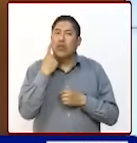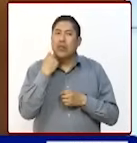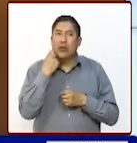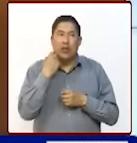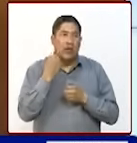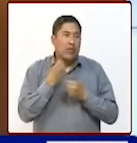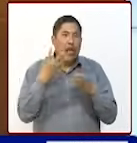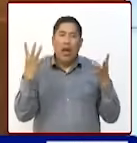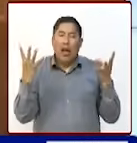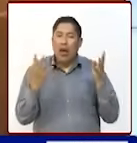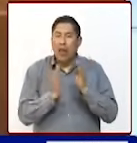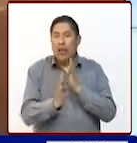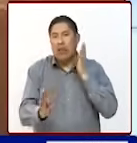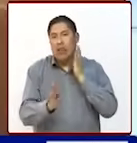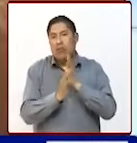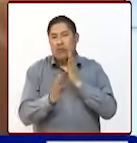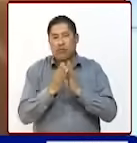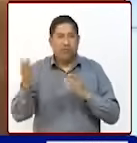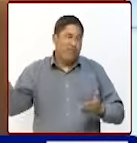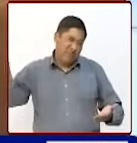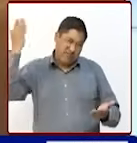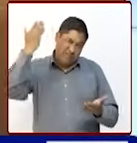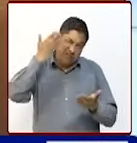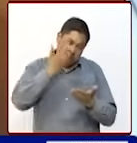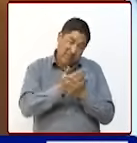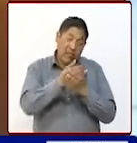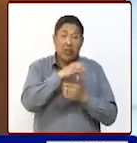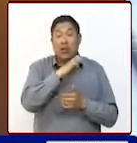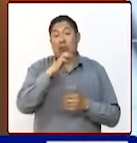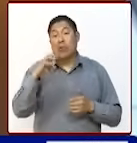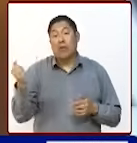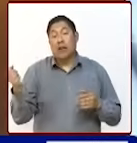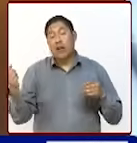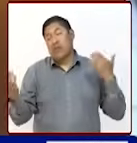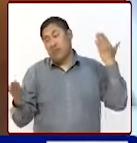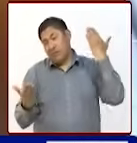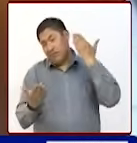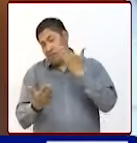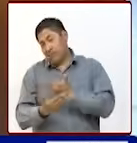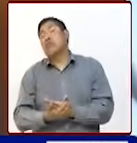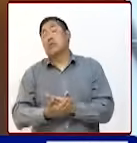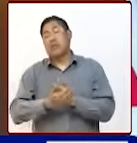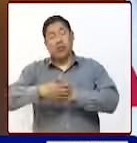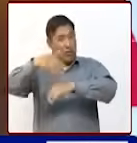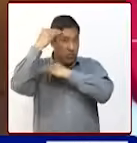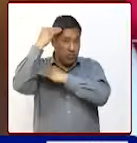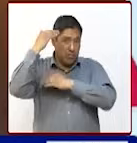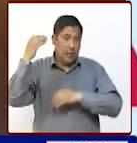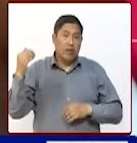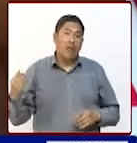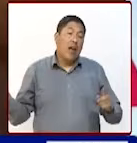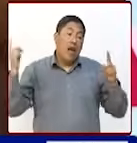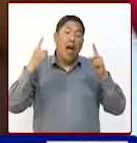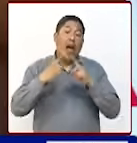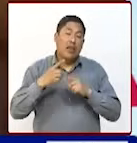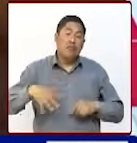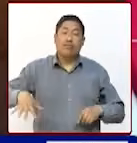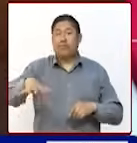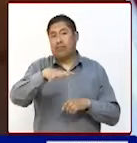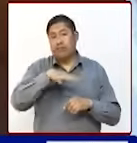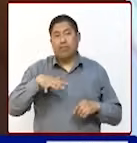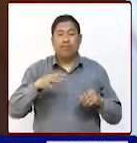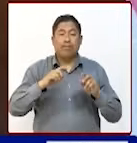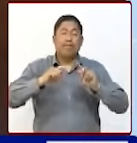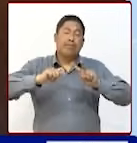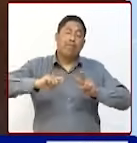son varios buses que continúan llegando tanto del departamento de Cochabamba como del departamento de Santa Cruz hasta el municipio de